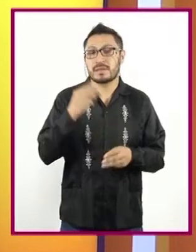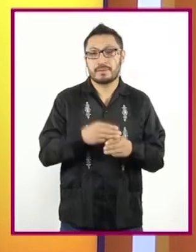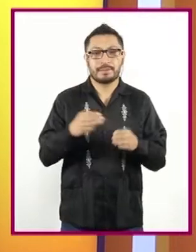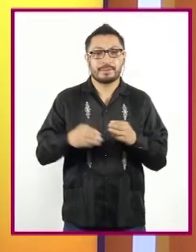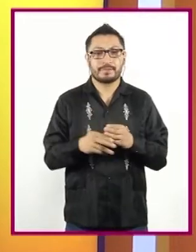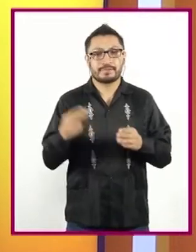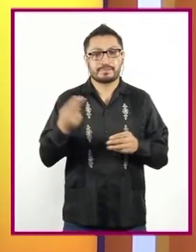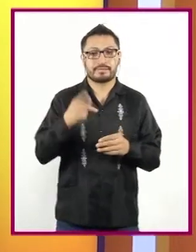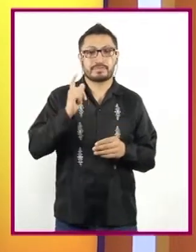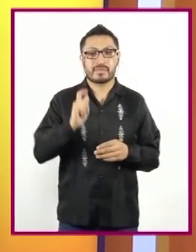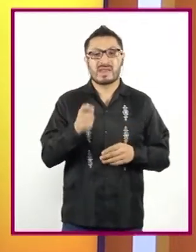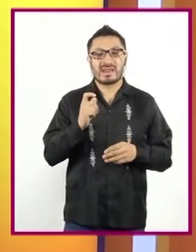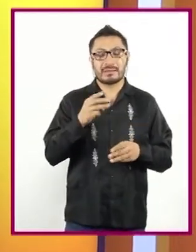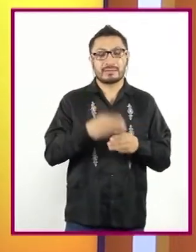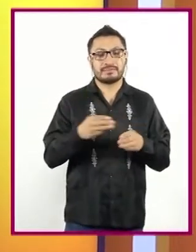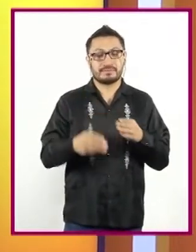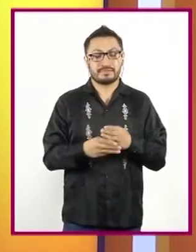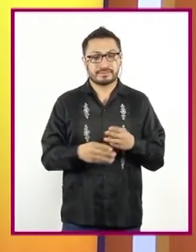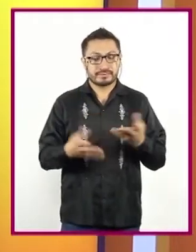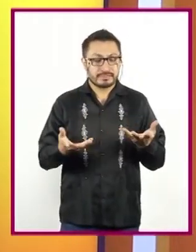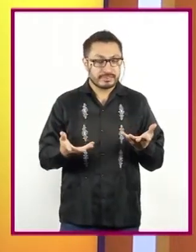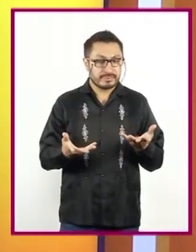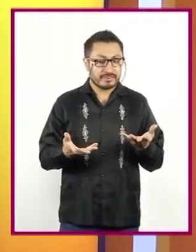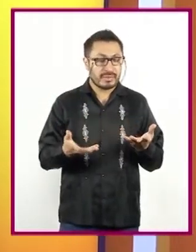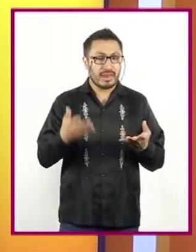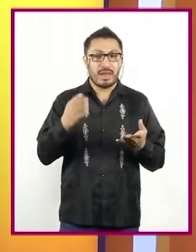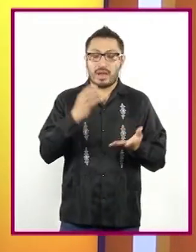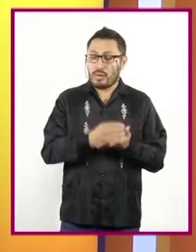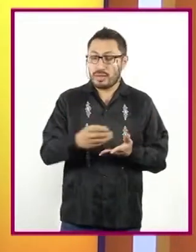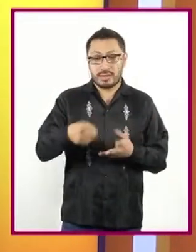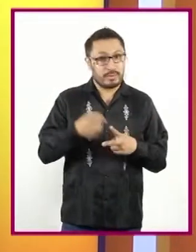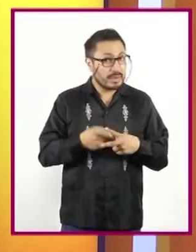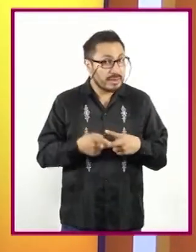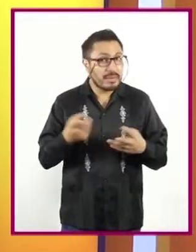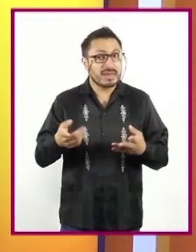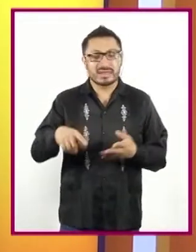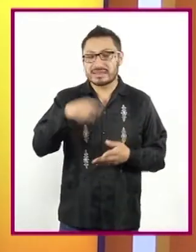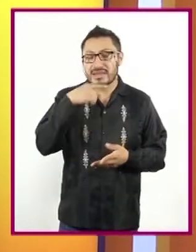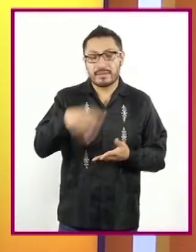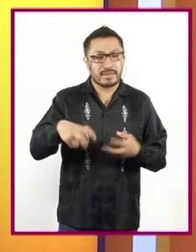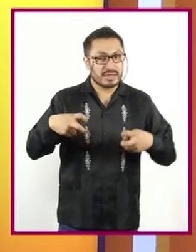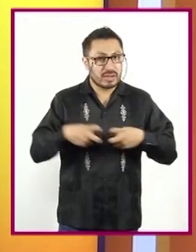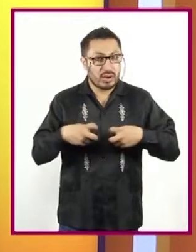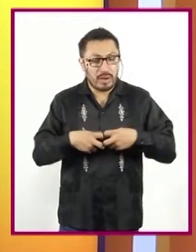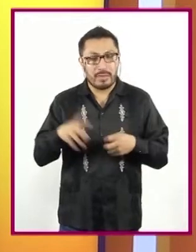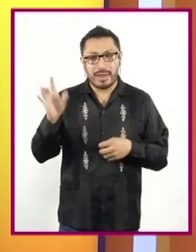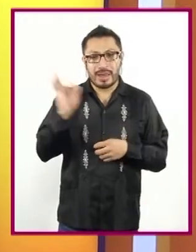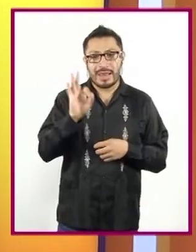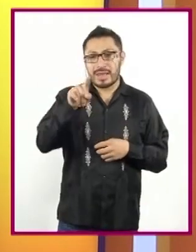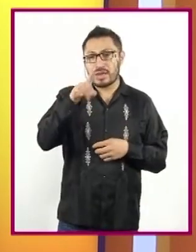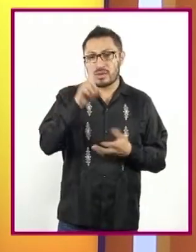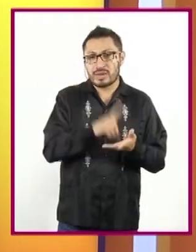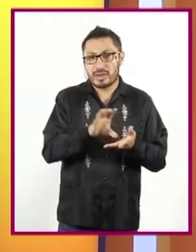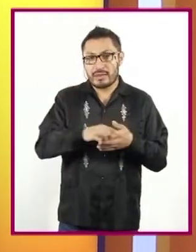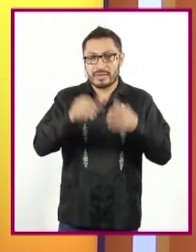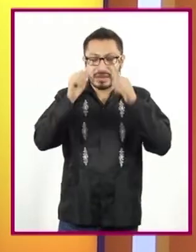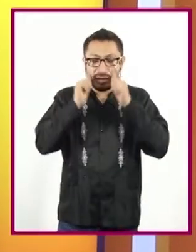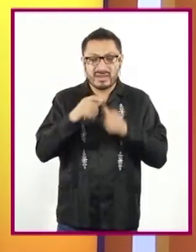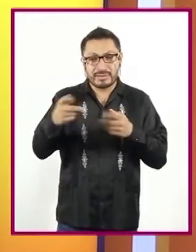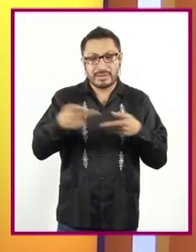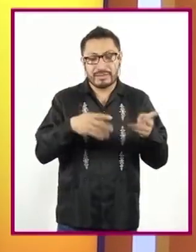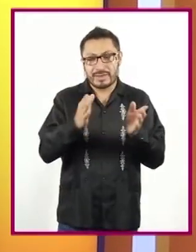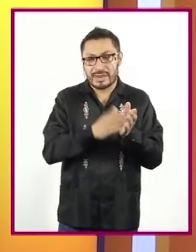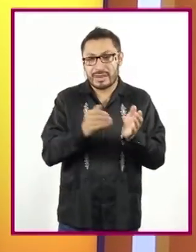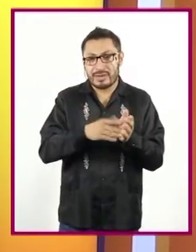es su cuaderno de matemáticas, lápiz y goma. Si tienen discapacidad visual, preparen sus hojas